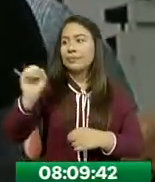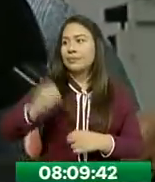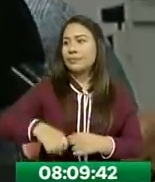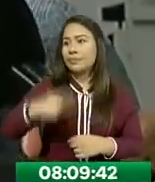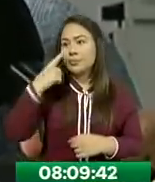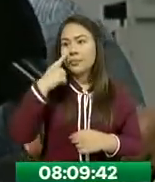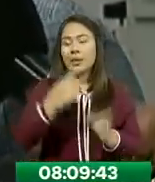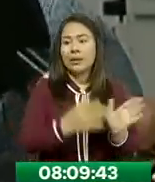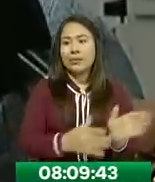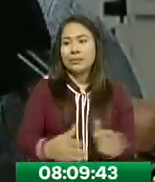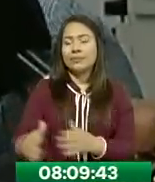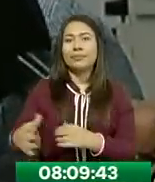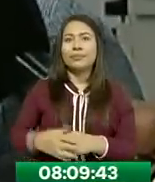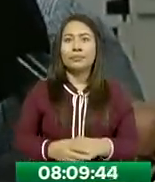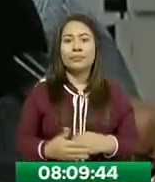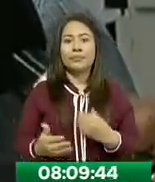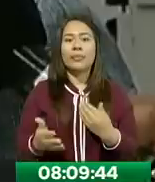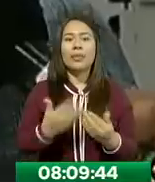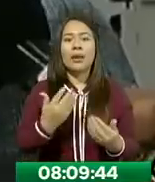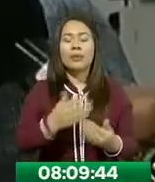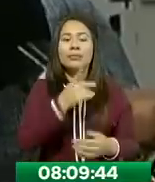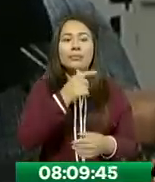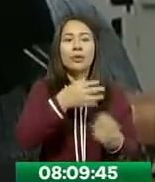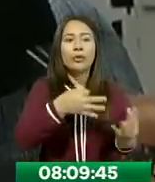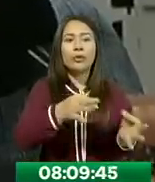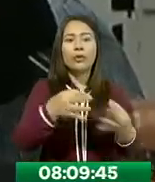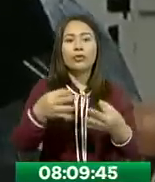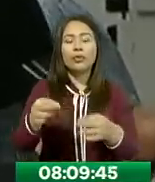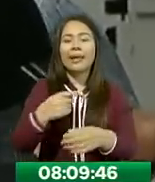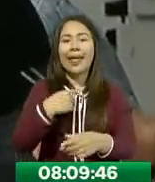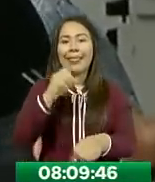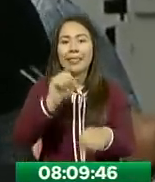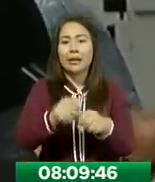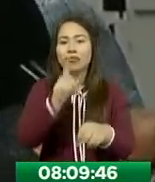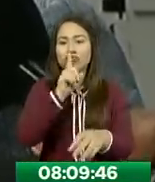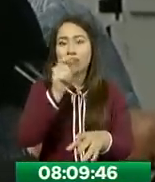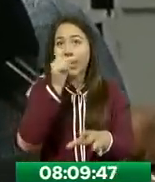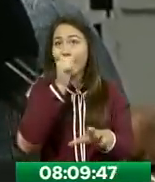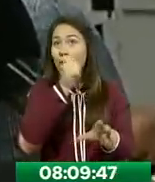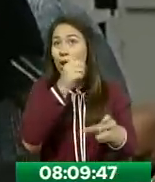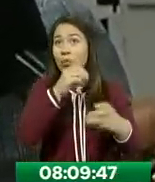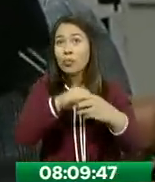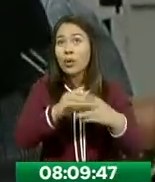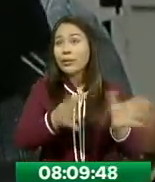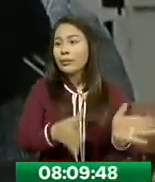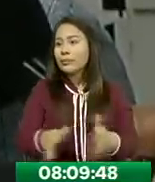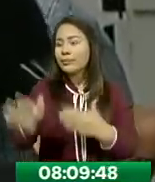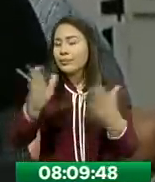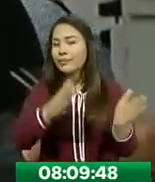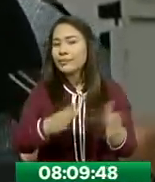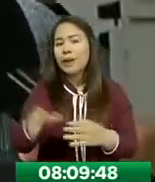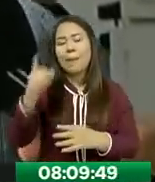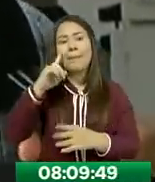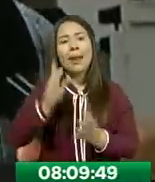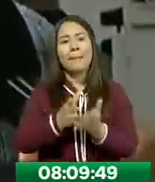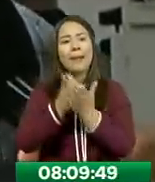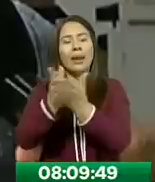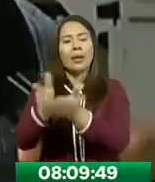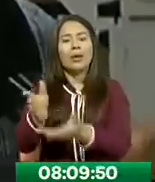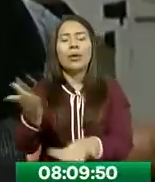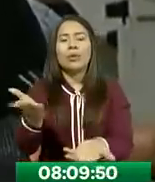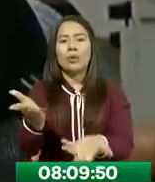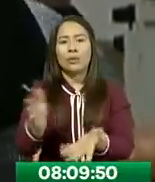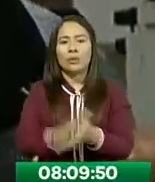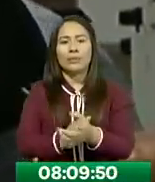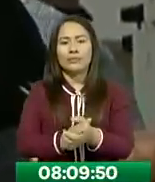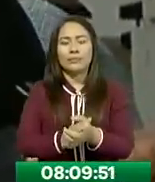fiscalización. Básicamente la modalidad de ellos es contaminar contenedores y los mismos que iban en embarcaciones hacia, en este